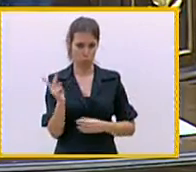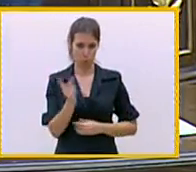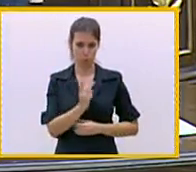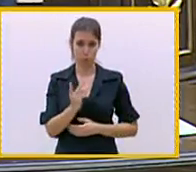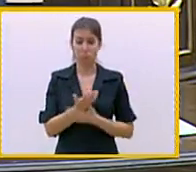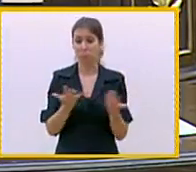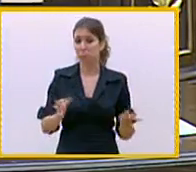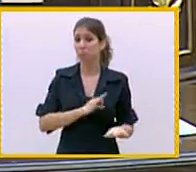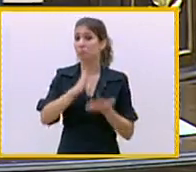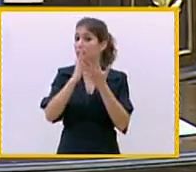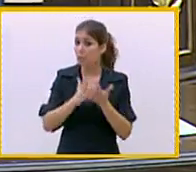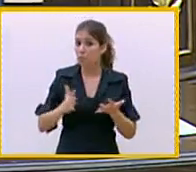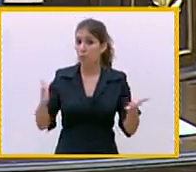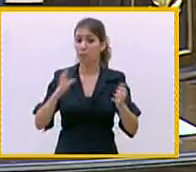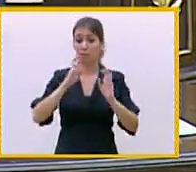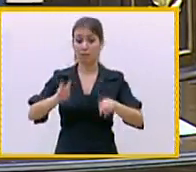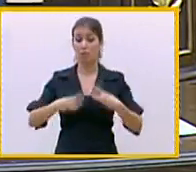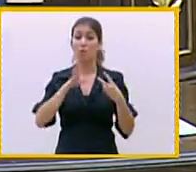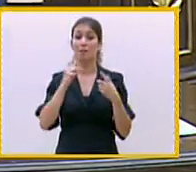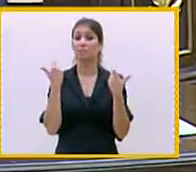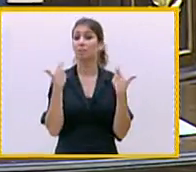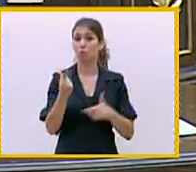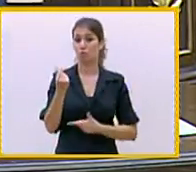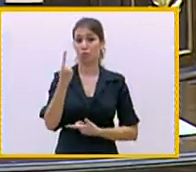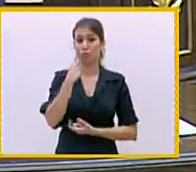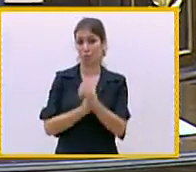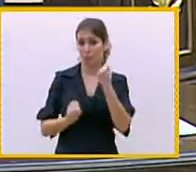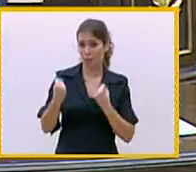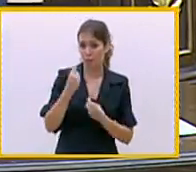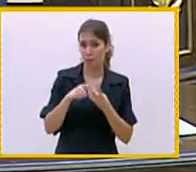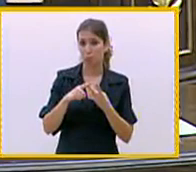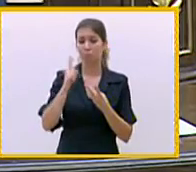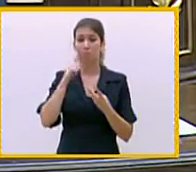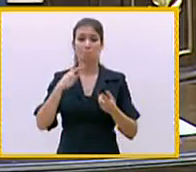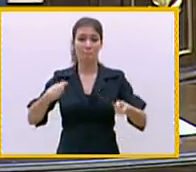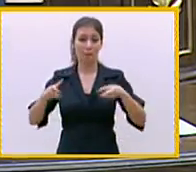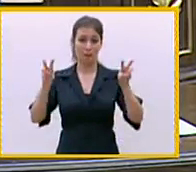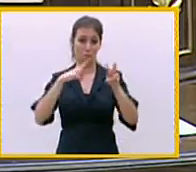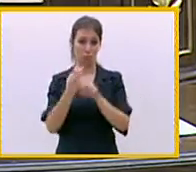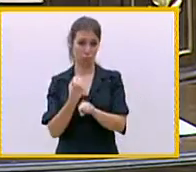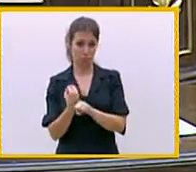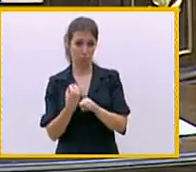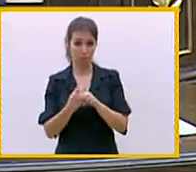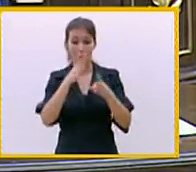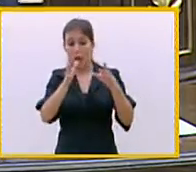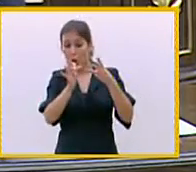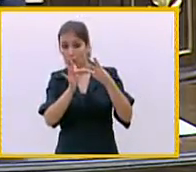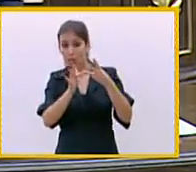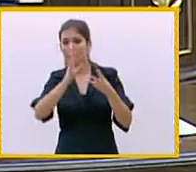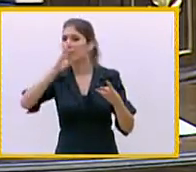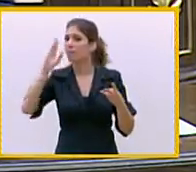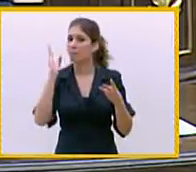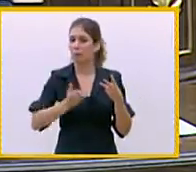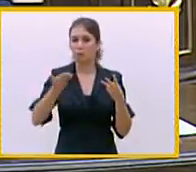Señorías, reforma del sector financiero, reforma del mercado de trabajo y ahora las demás que inciden directamente en